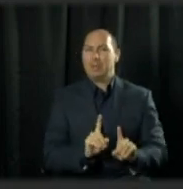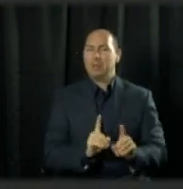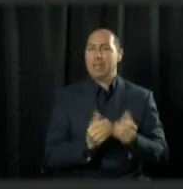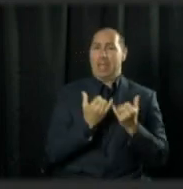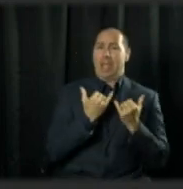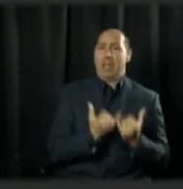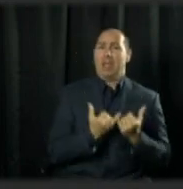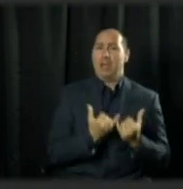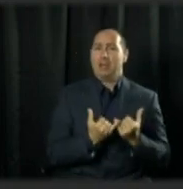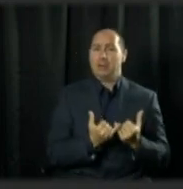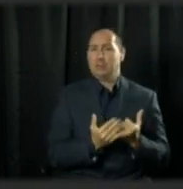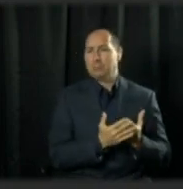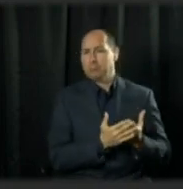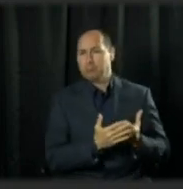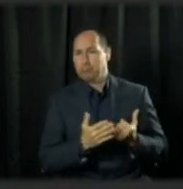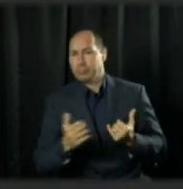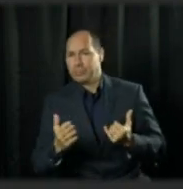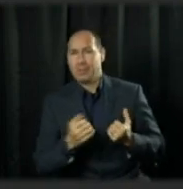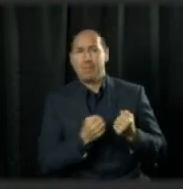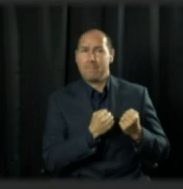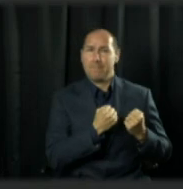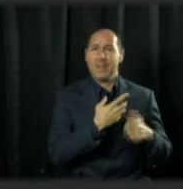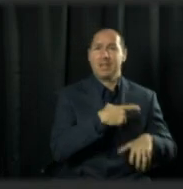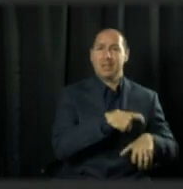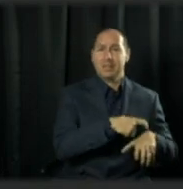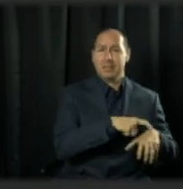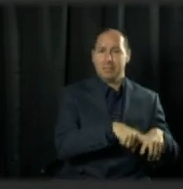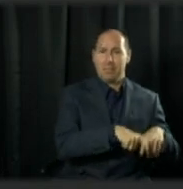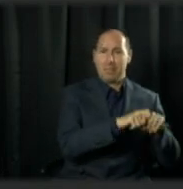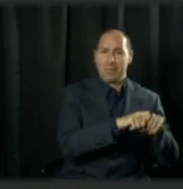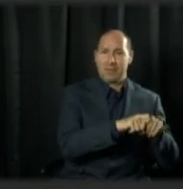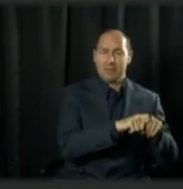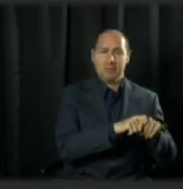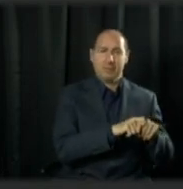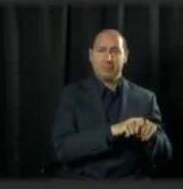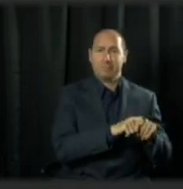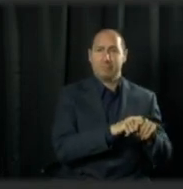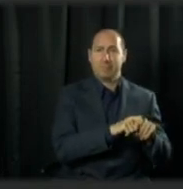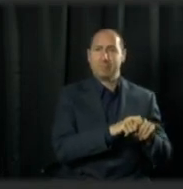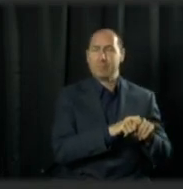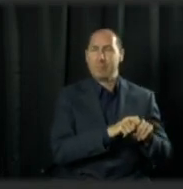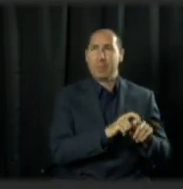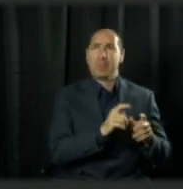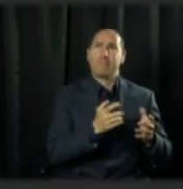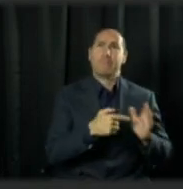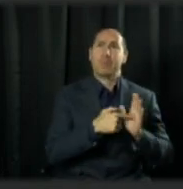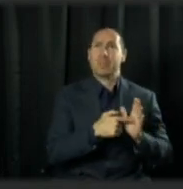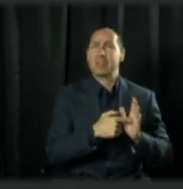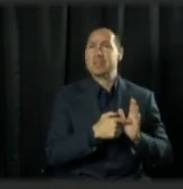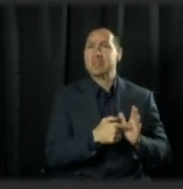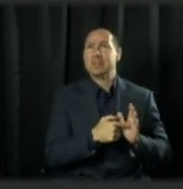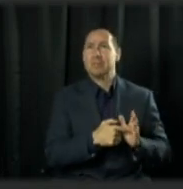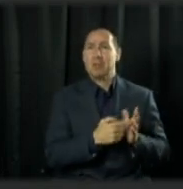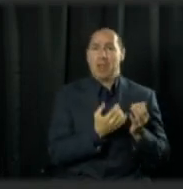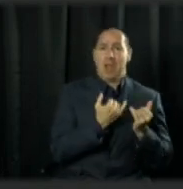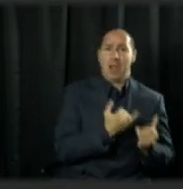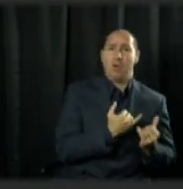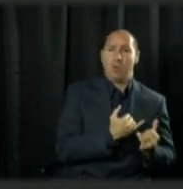ahora? Eso es un número de meses. ¿Qué debe pasar específicamente entre ahora y a principios del